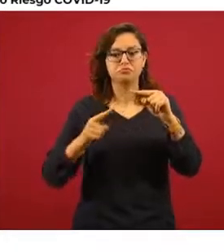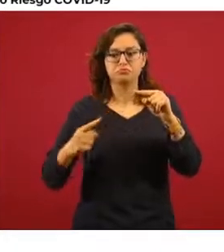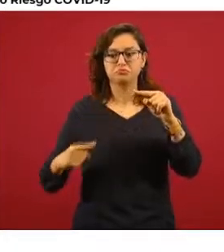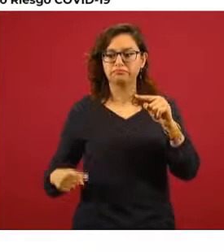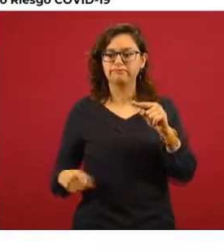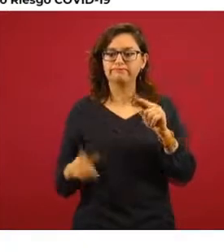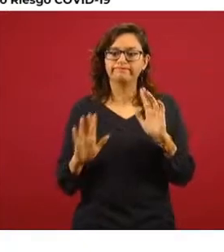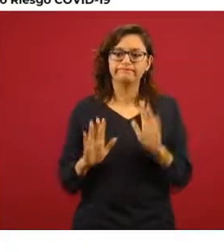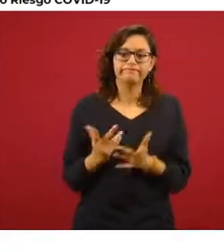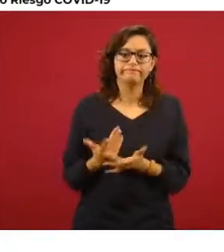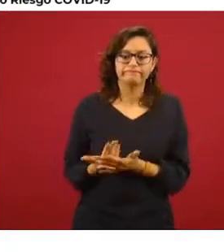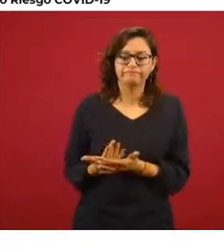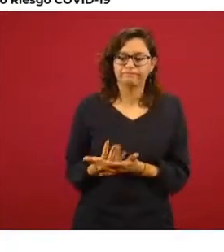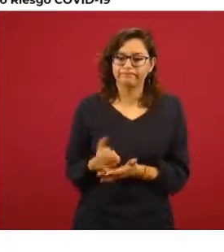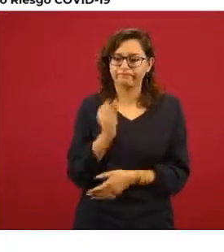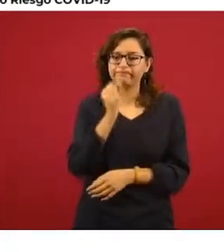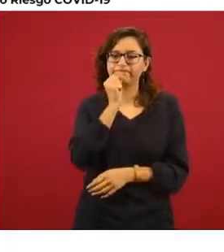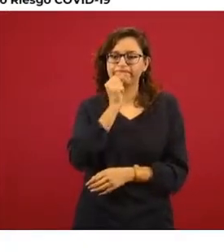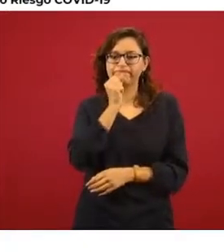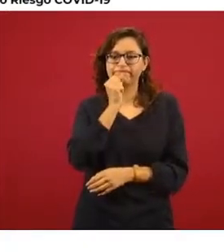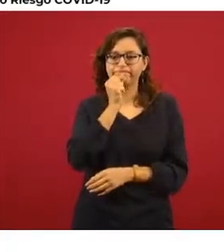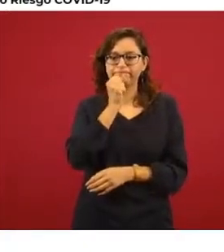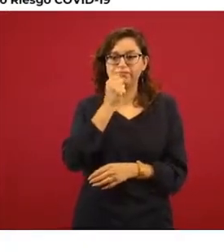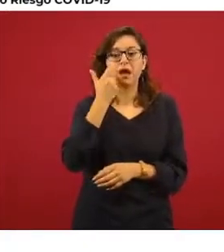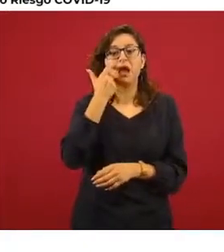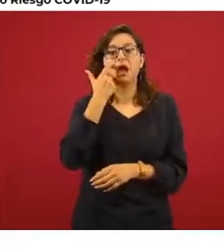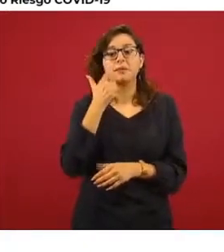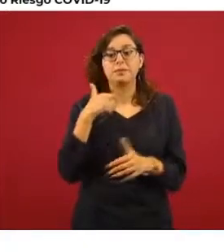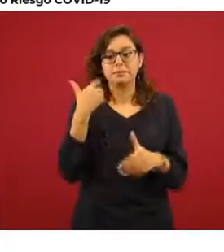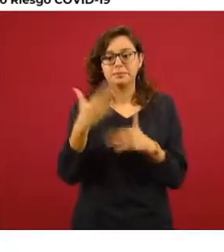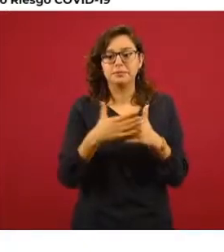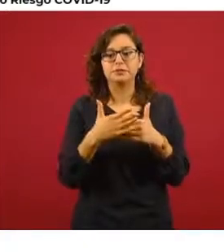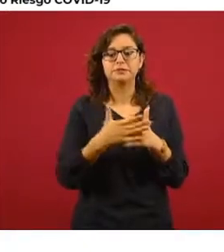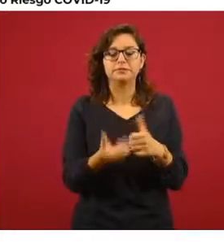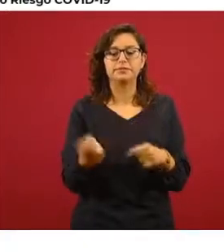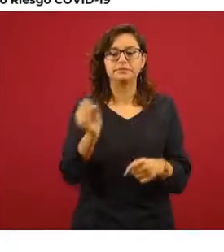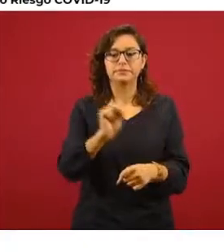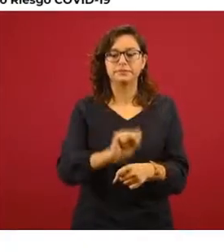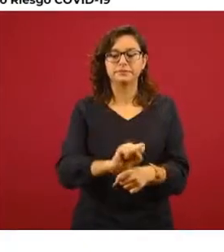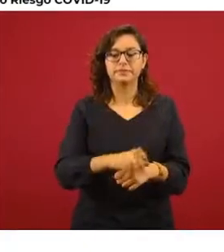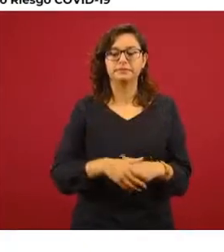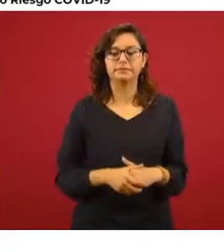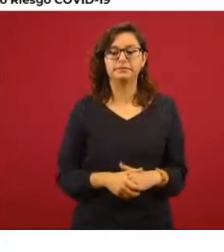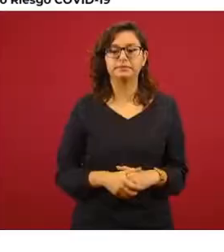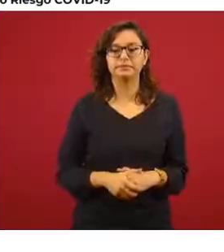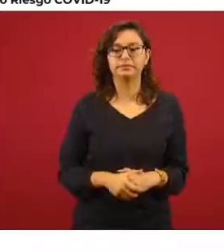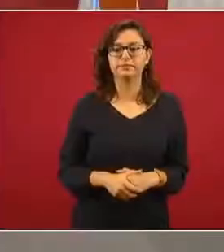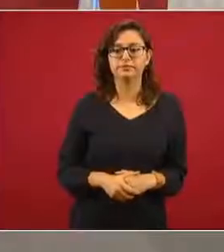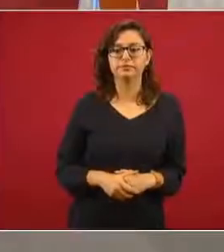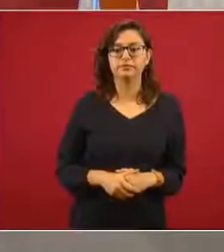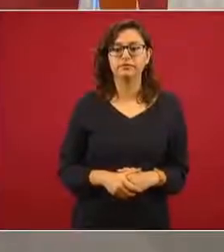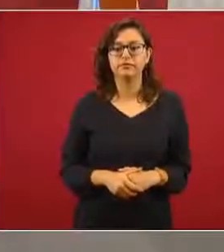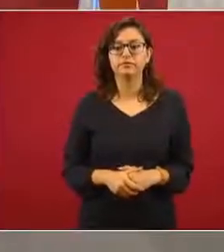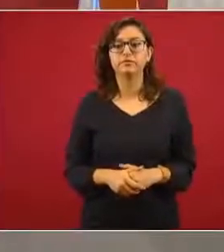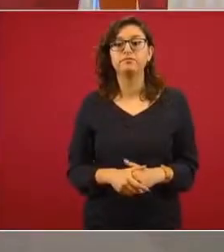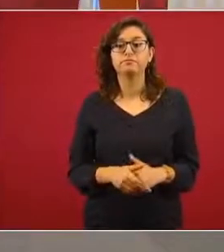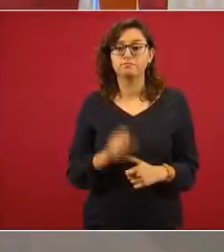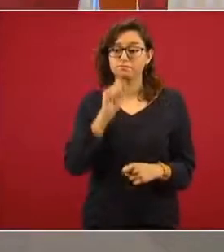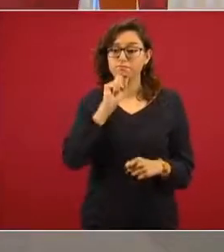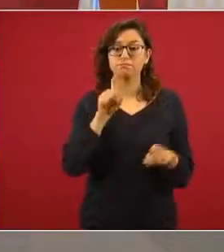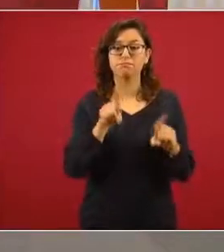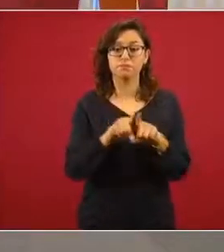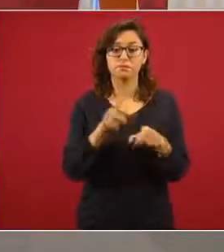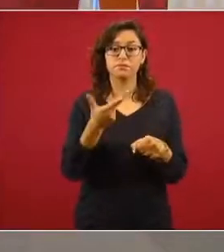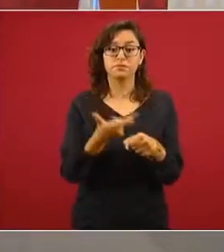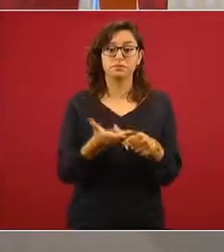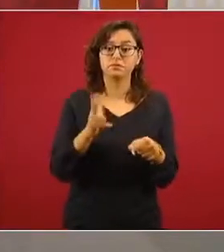es muy temprano para anticiparlo. Vamos a ver cómo sale el semáforo en la siguiente semana. La siguiente, la ocupación hospitalaria también, igual